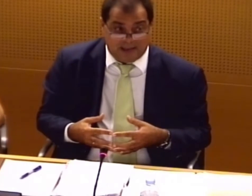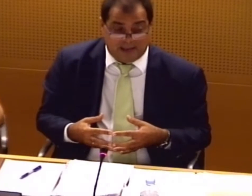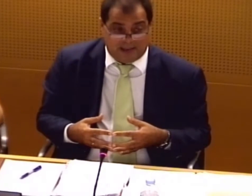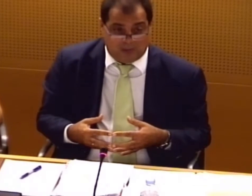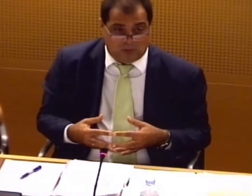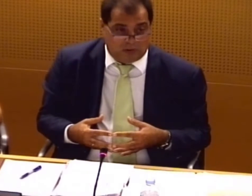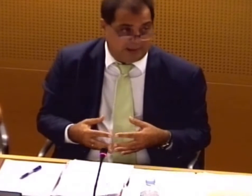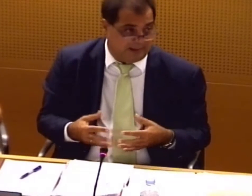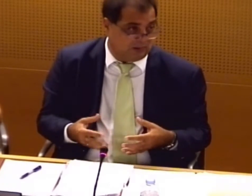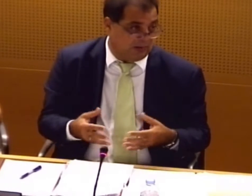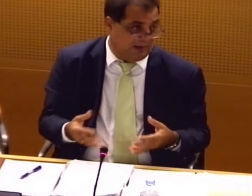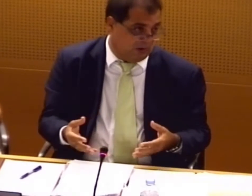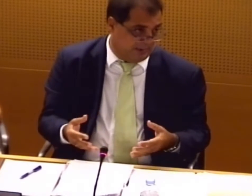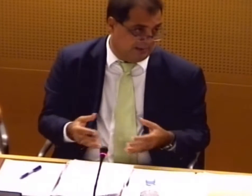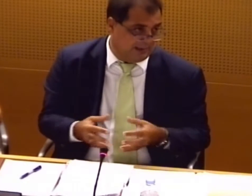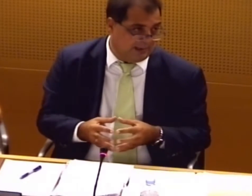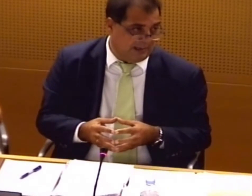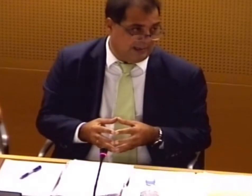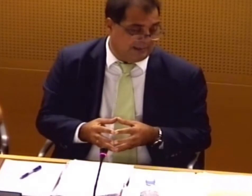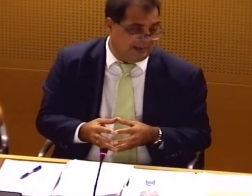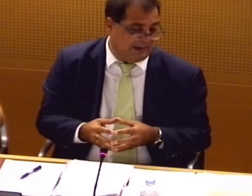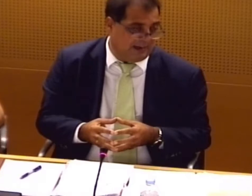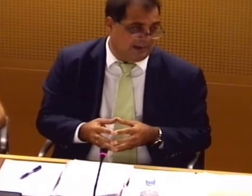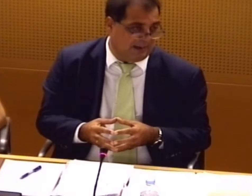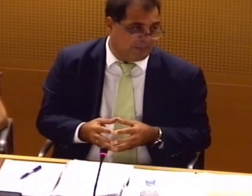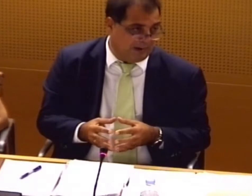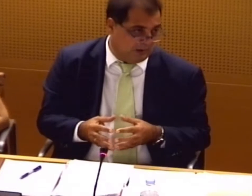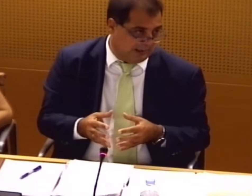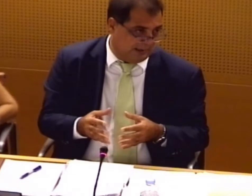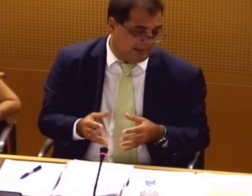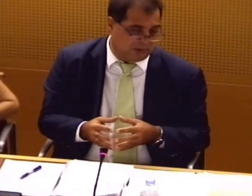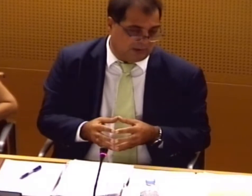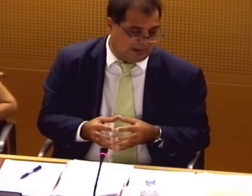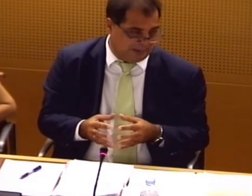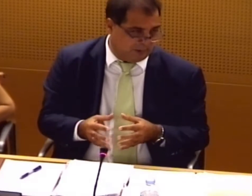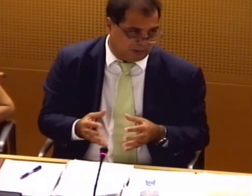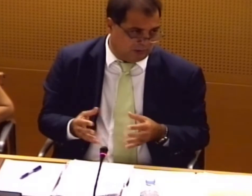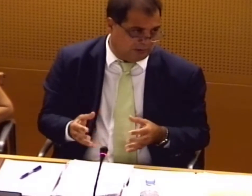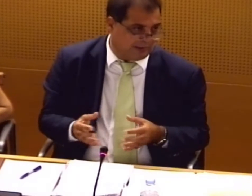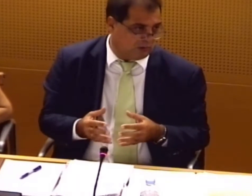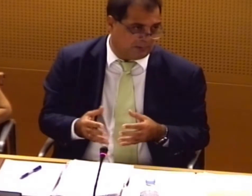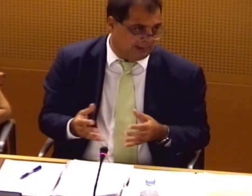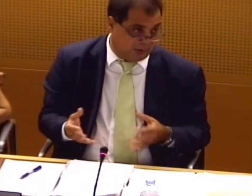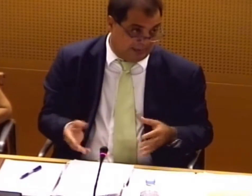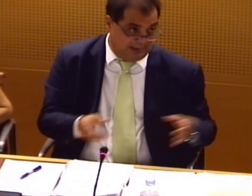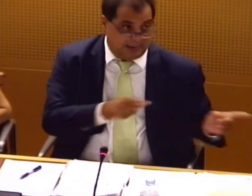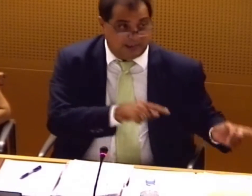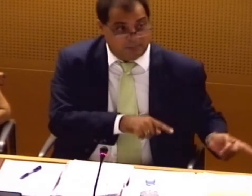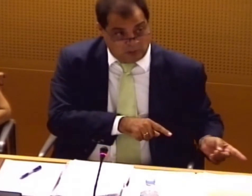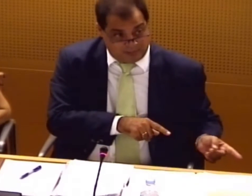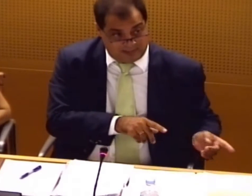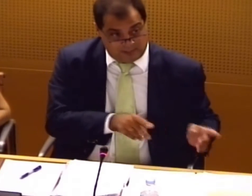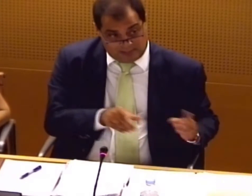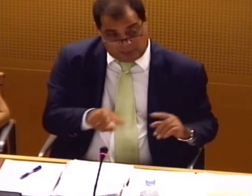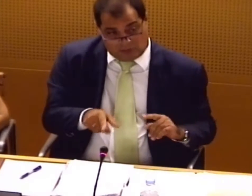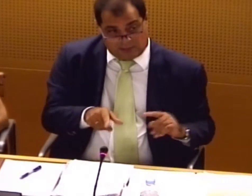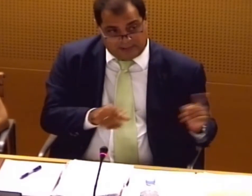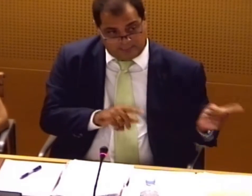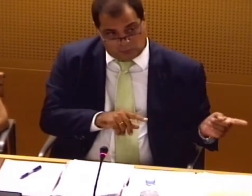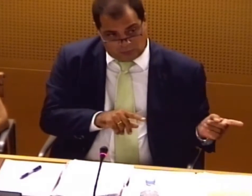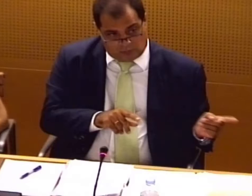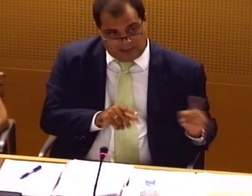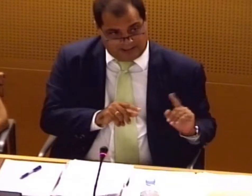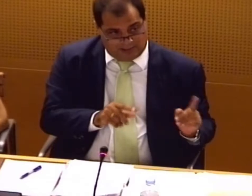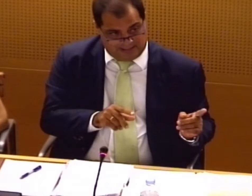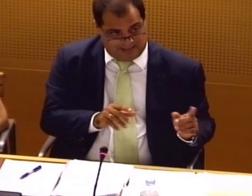hay uno de los requisitos de la norma era el tener al pago a la cuenta 413 totalmente abonada, pero precisamente por eso